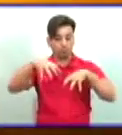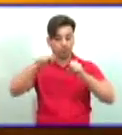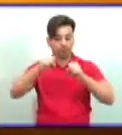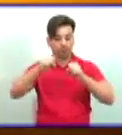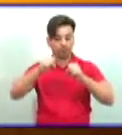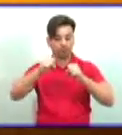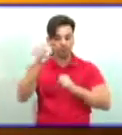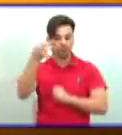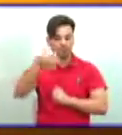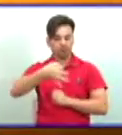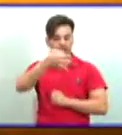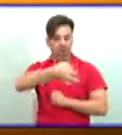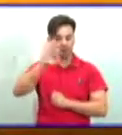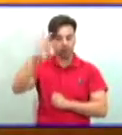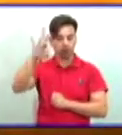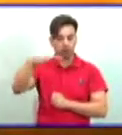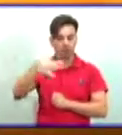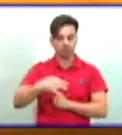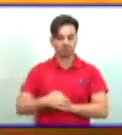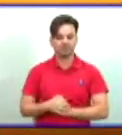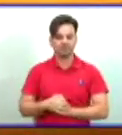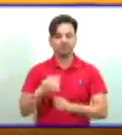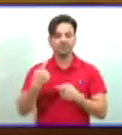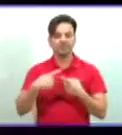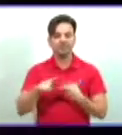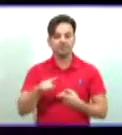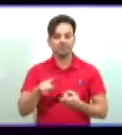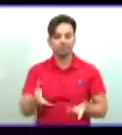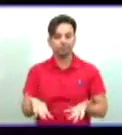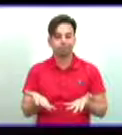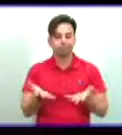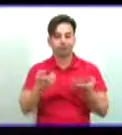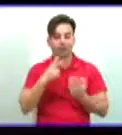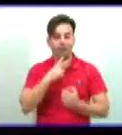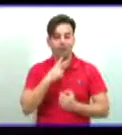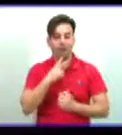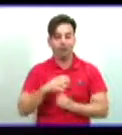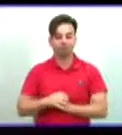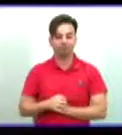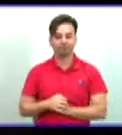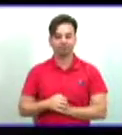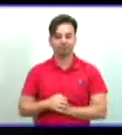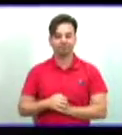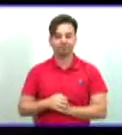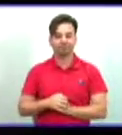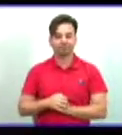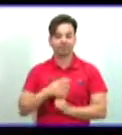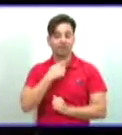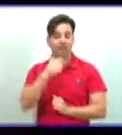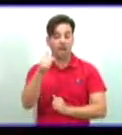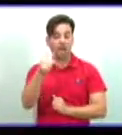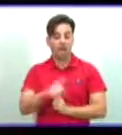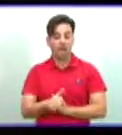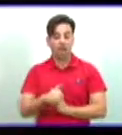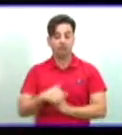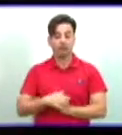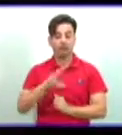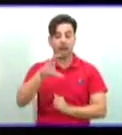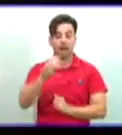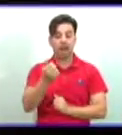y por el otro, el vapor de agua y el dióxido de carbono hace que los rayos que entran en la superficie se